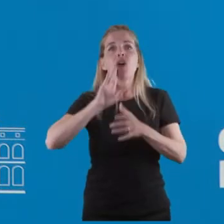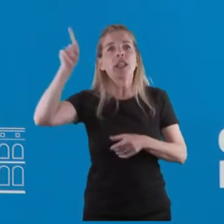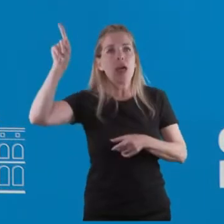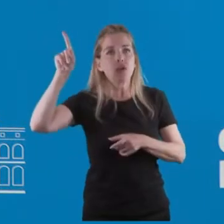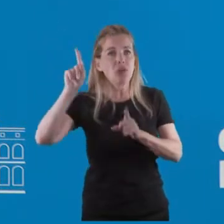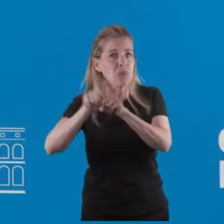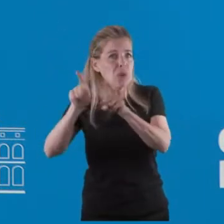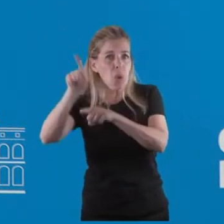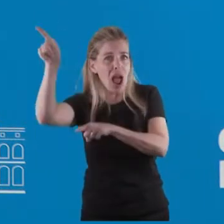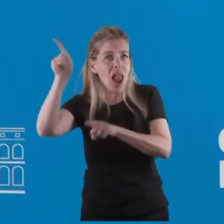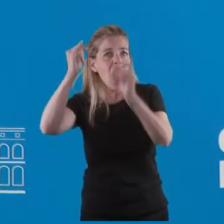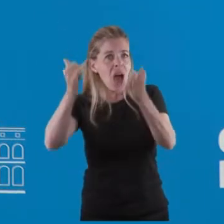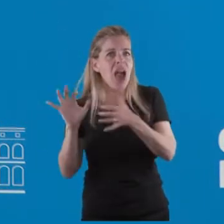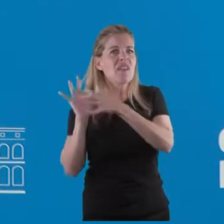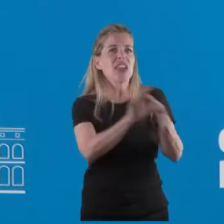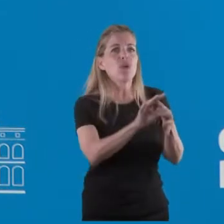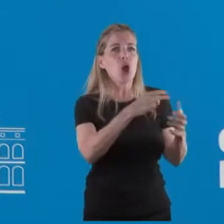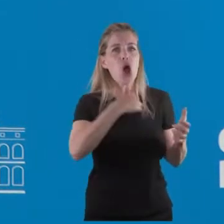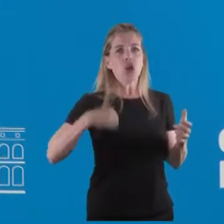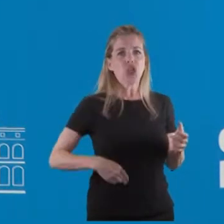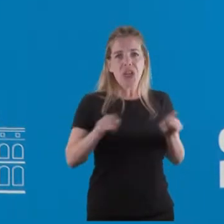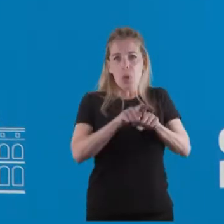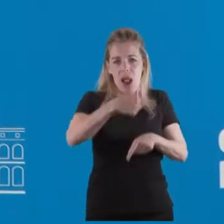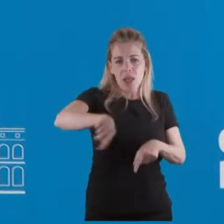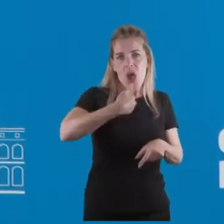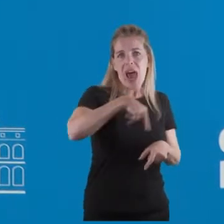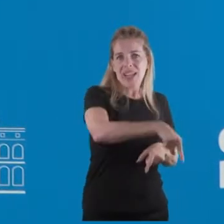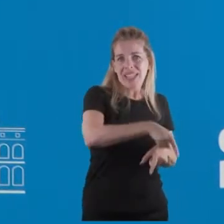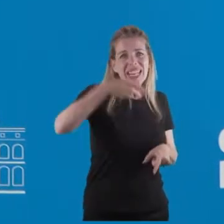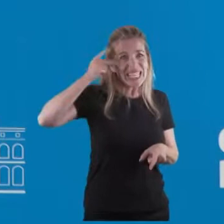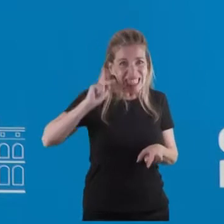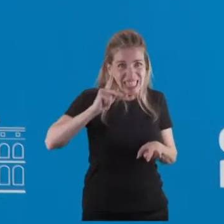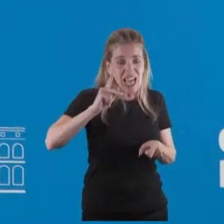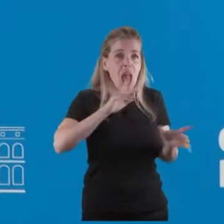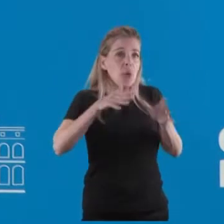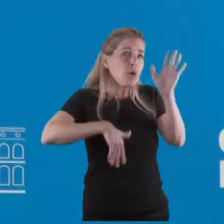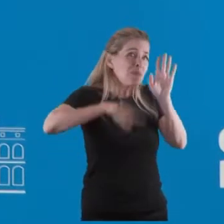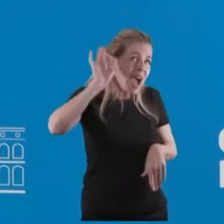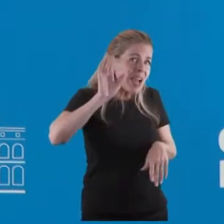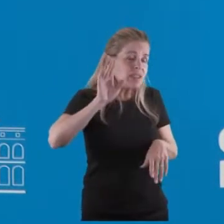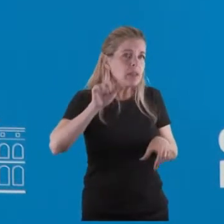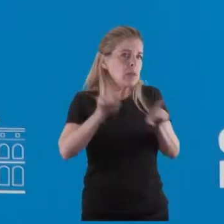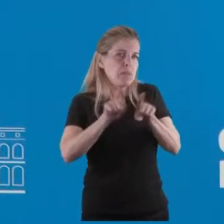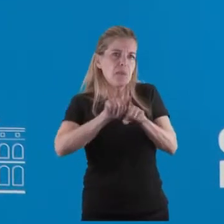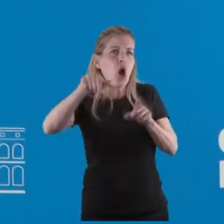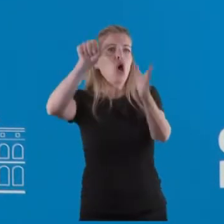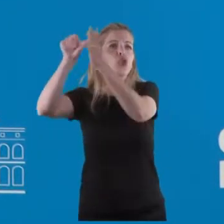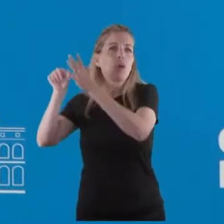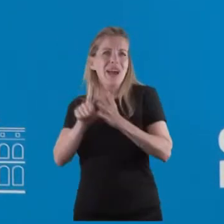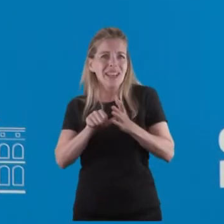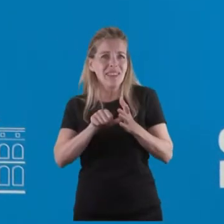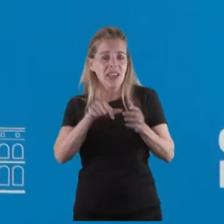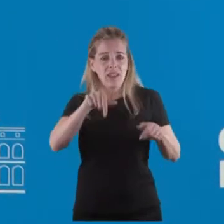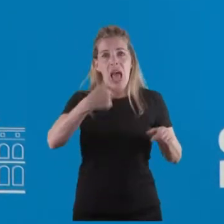mismas relaciones con china que tenemos nosotros y tiene tal vez mucha más cantidad de inversiones y lo mismo así con la mayoría nos fuimos nosotros de